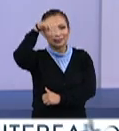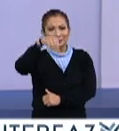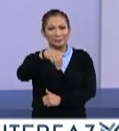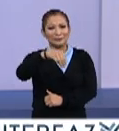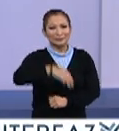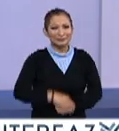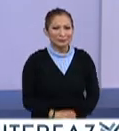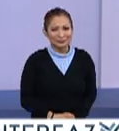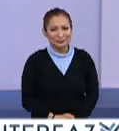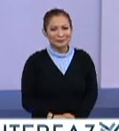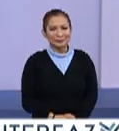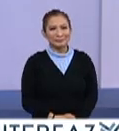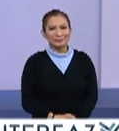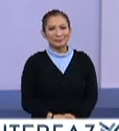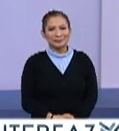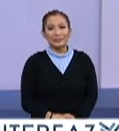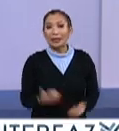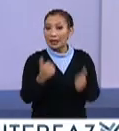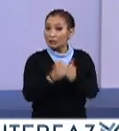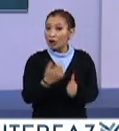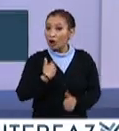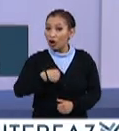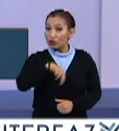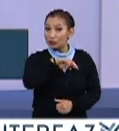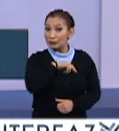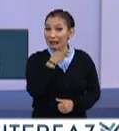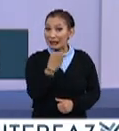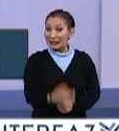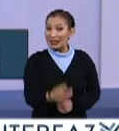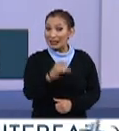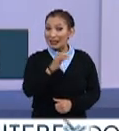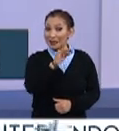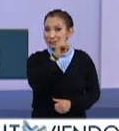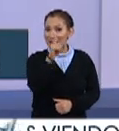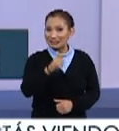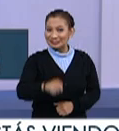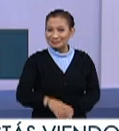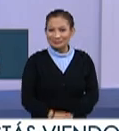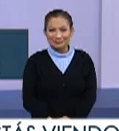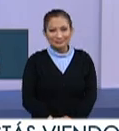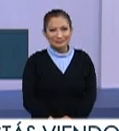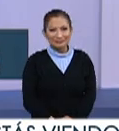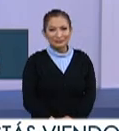de señas mexicana. Quédense con nosotros, esto es Interfaz.